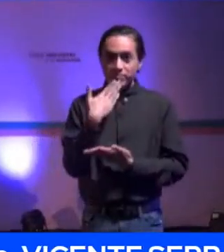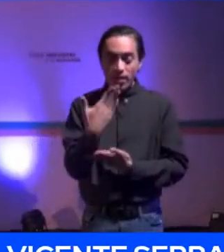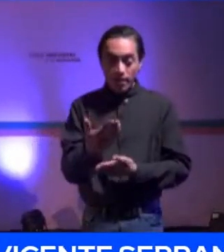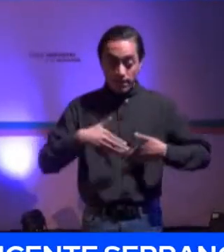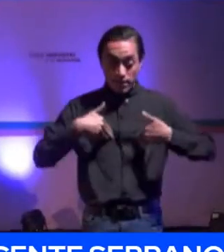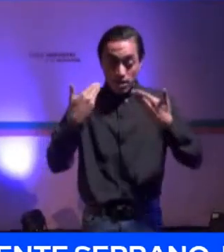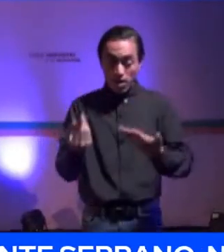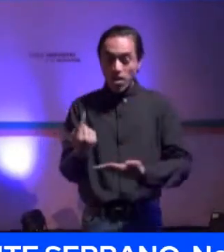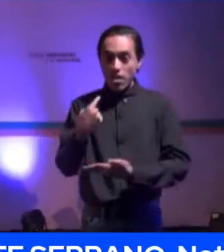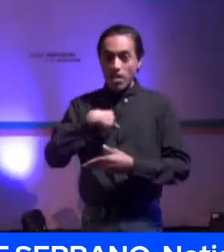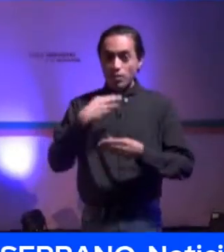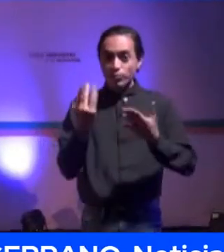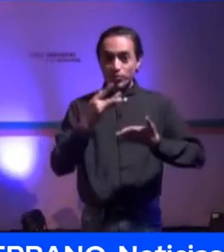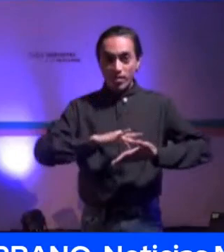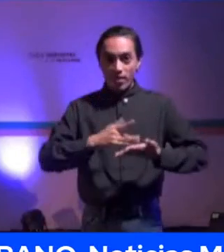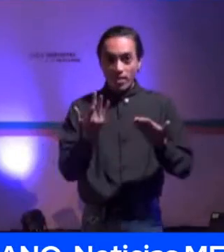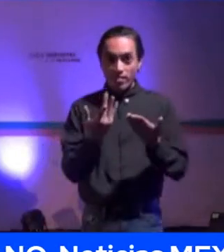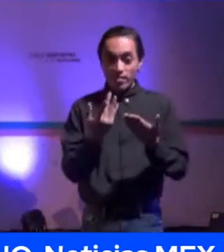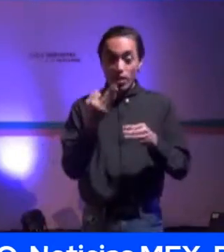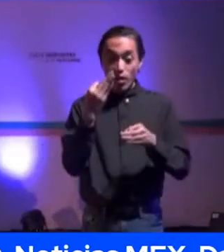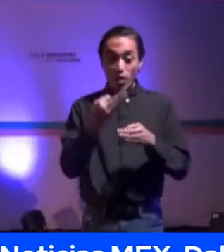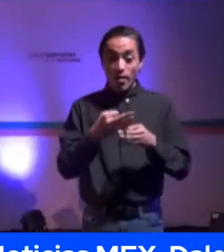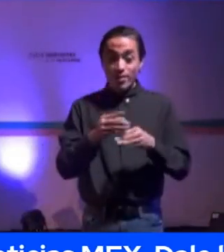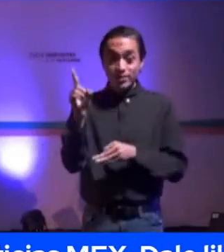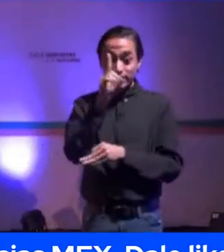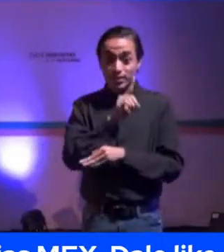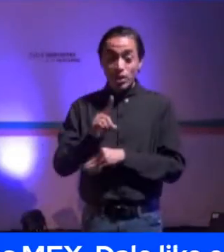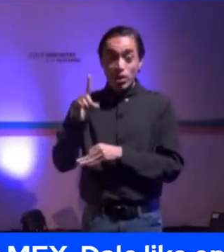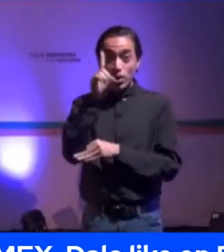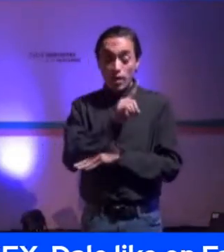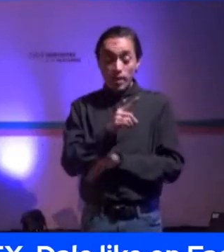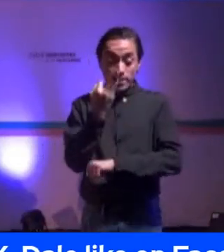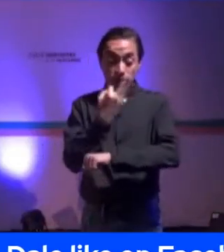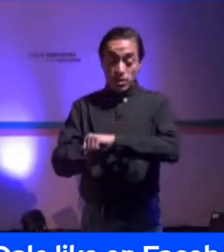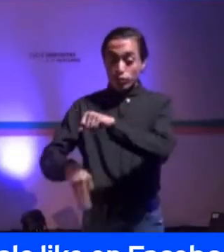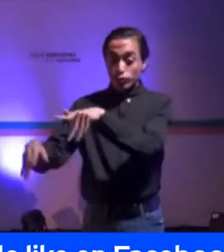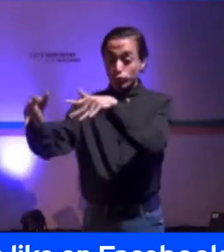Y gracias por estar aquí en este domingo por la tarde.